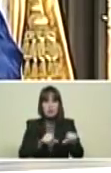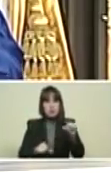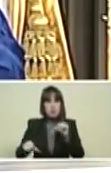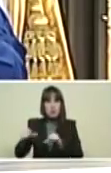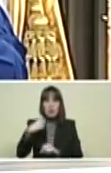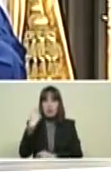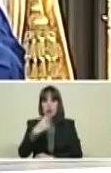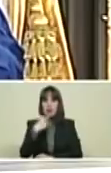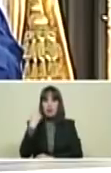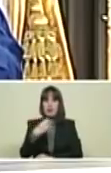inglés,